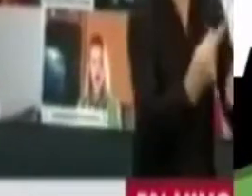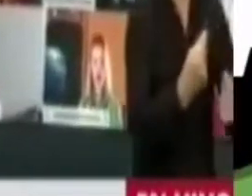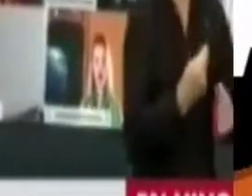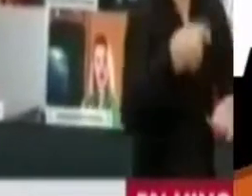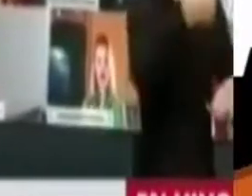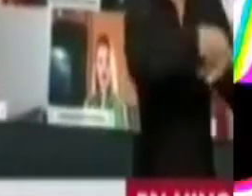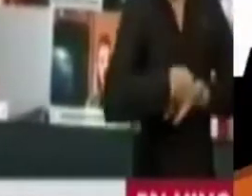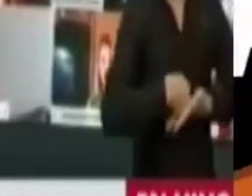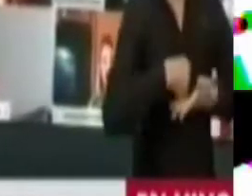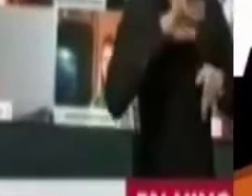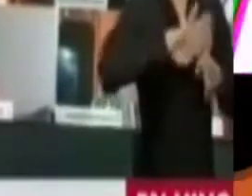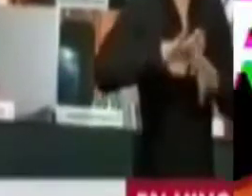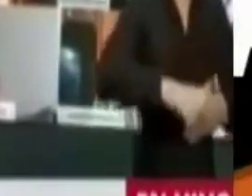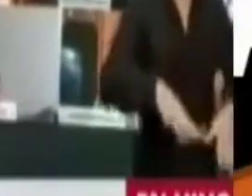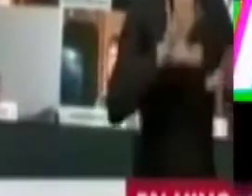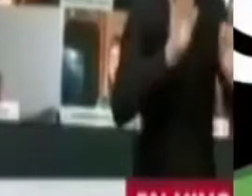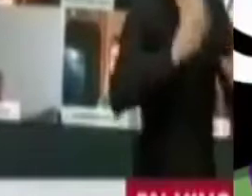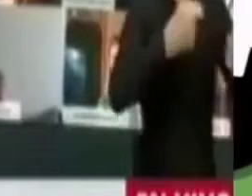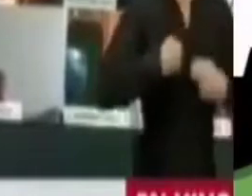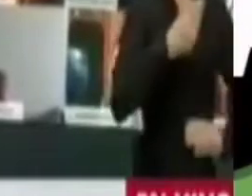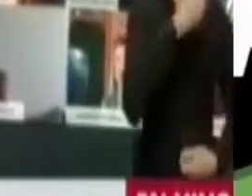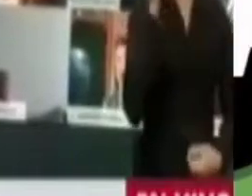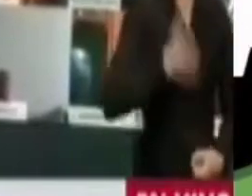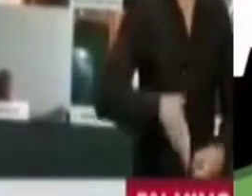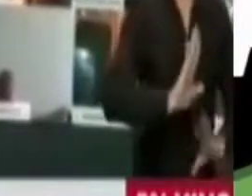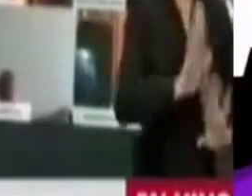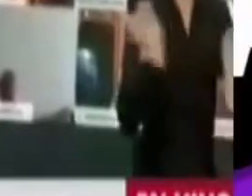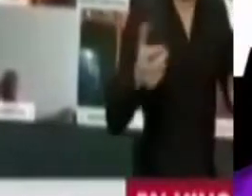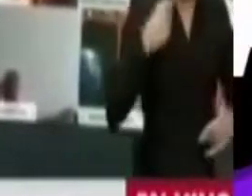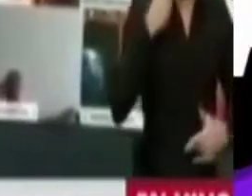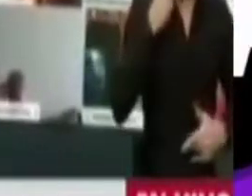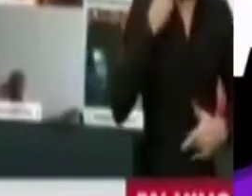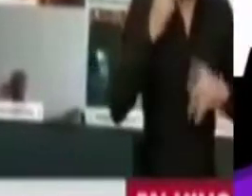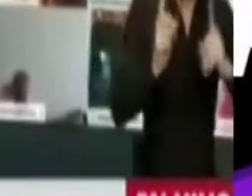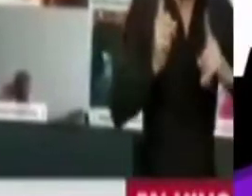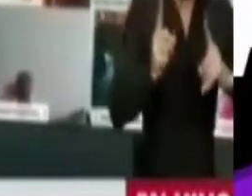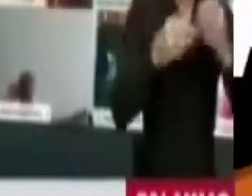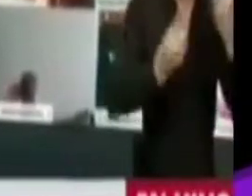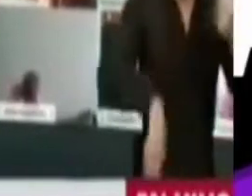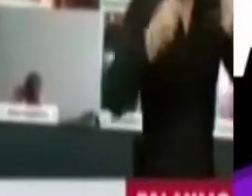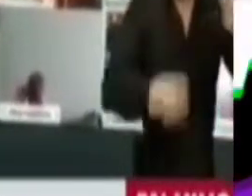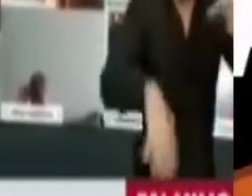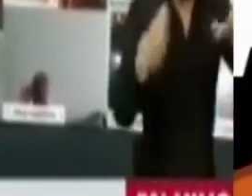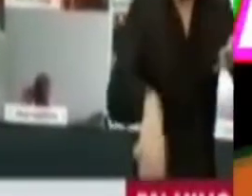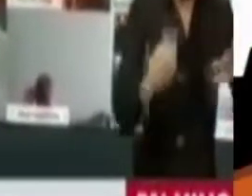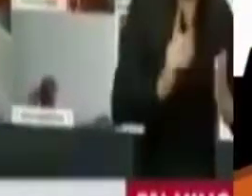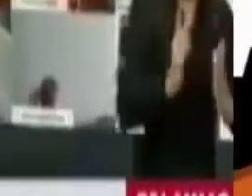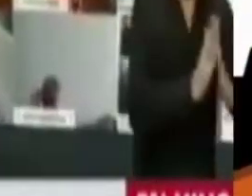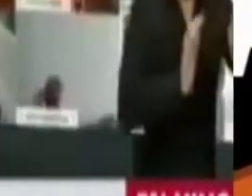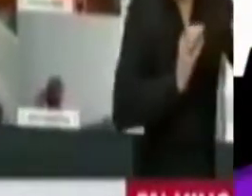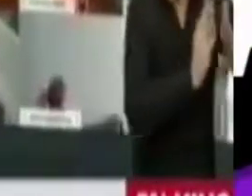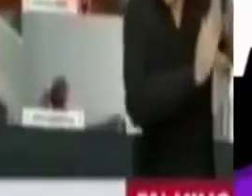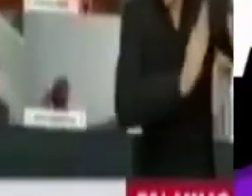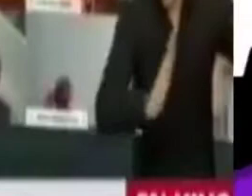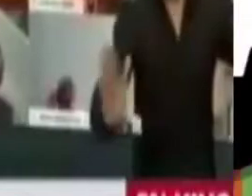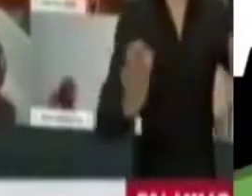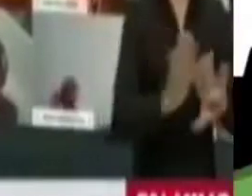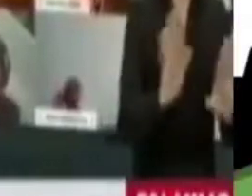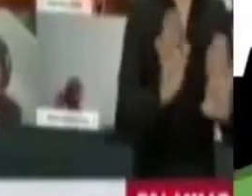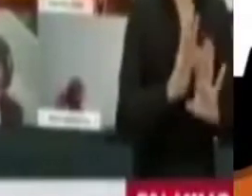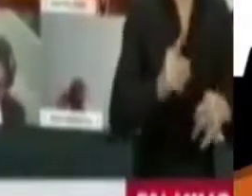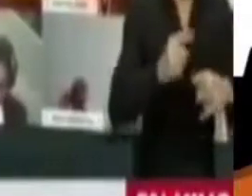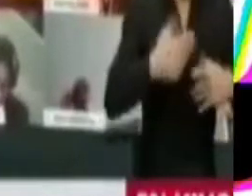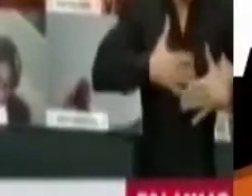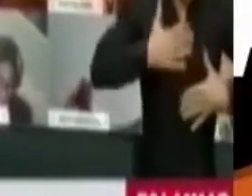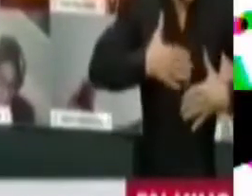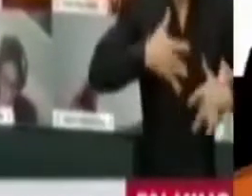con eso. Es decir, es algo así más o menos, claro. A grandes rasgos, para tener más o menos una idea de lo que ha perdido San Luis en estos 5 años. San